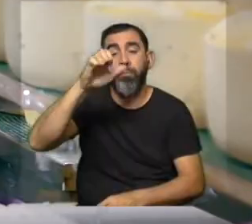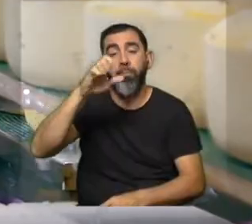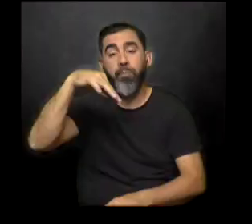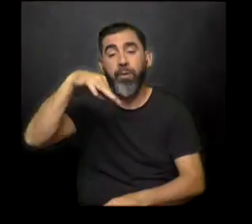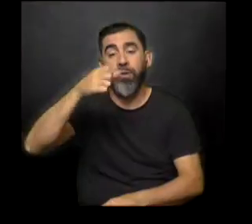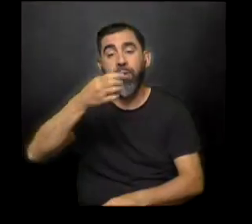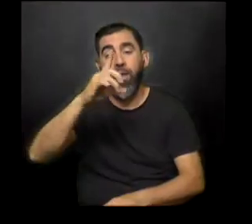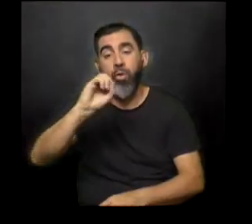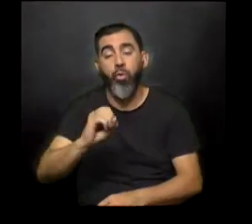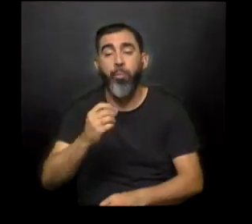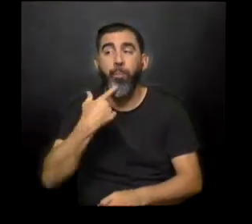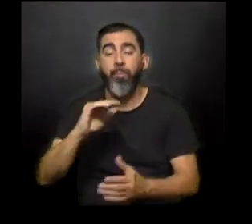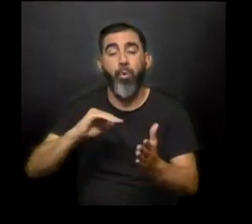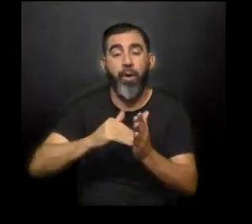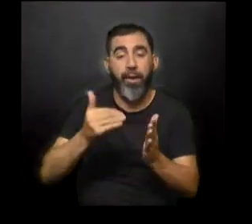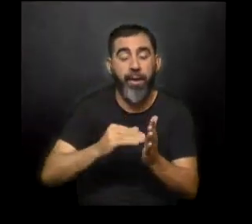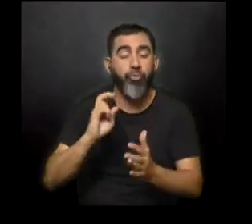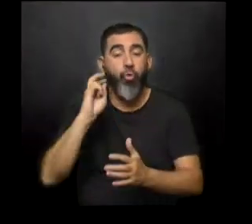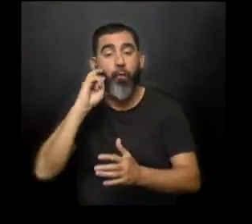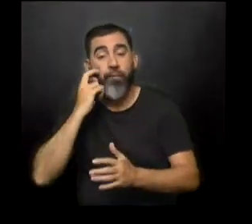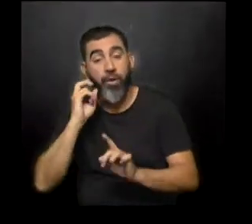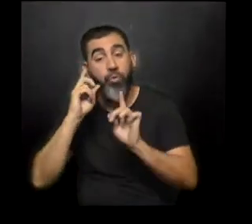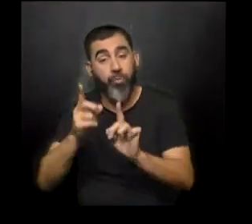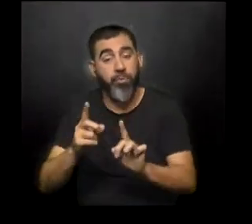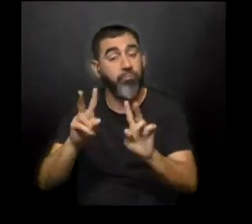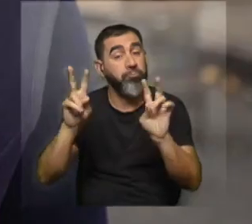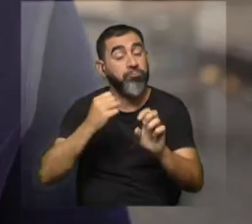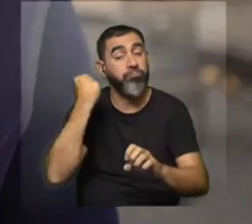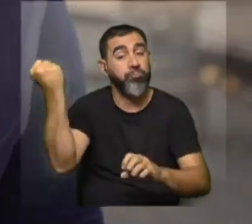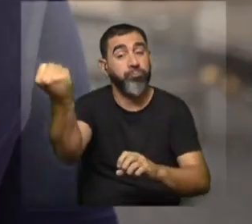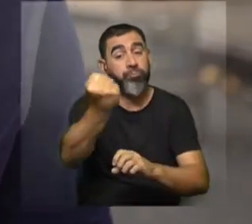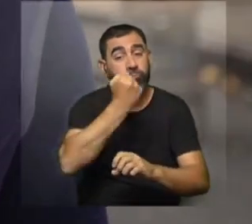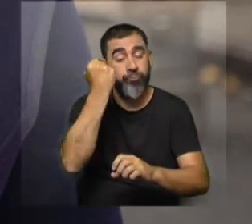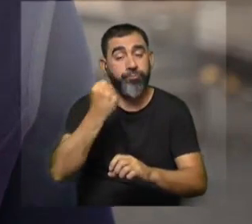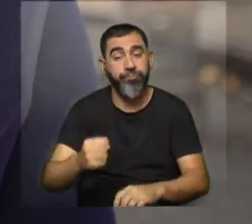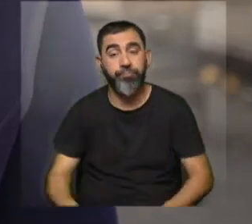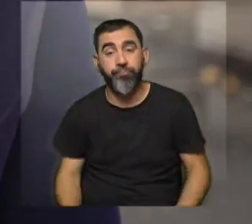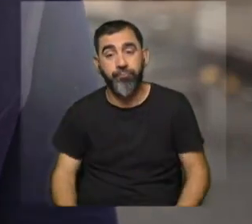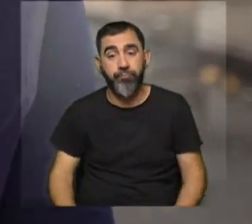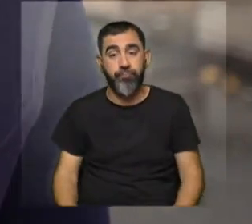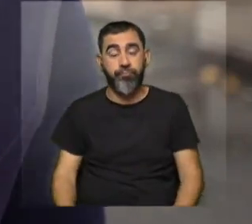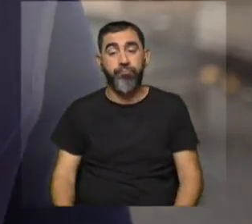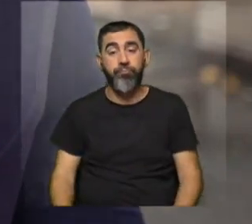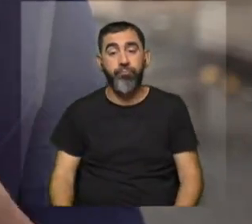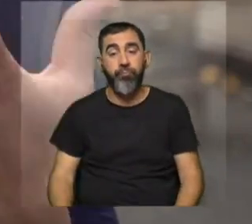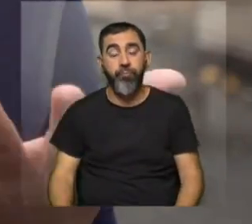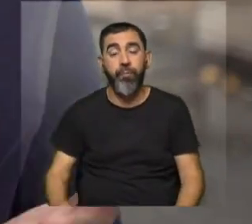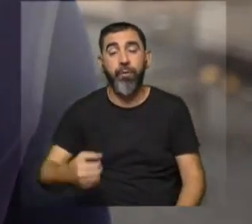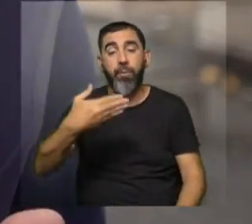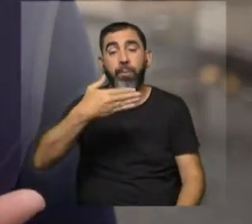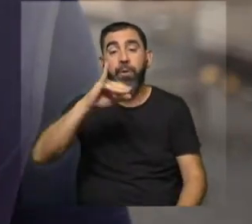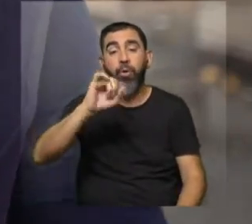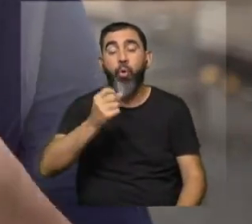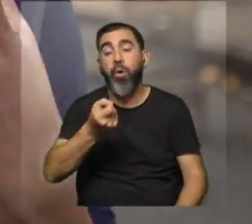quesos, los vinos. También se aplica en un campo muy importante y cada vez más, que es, por ejemplo, la